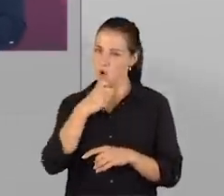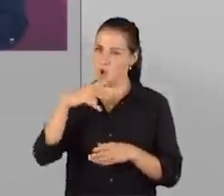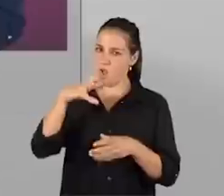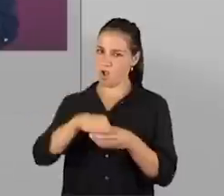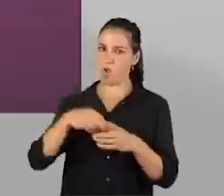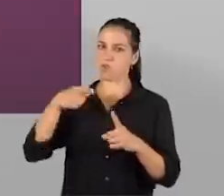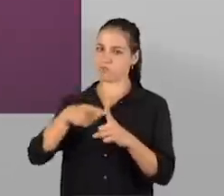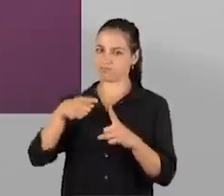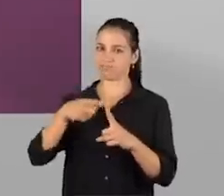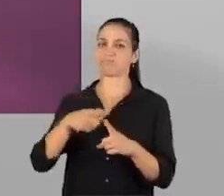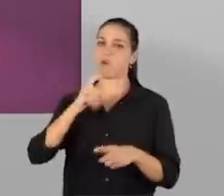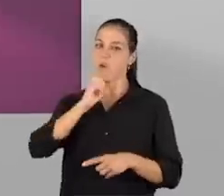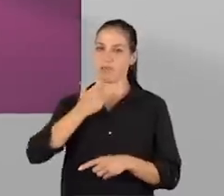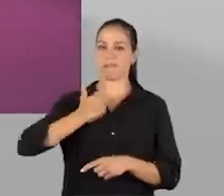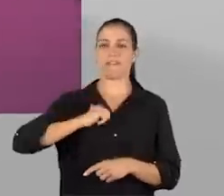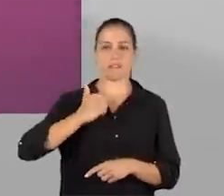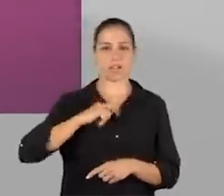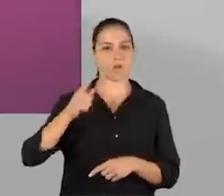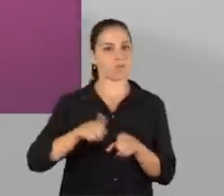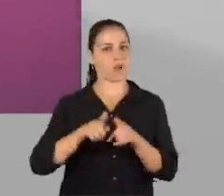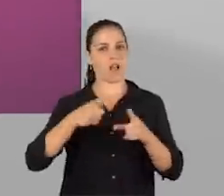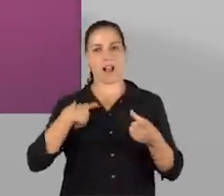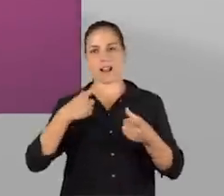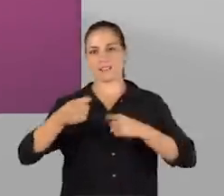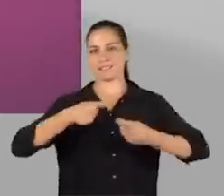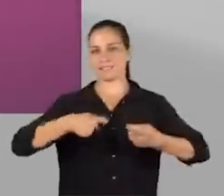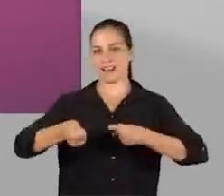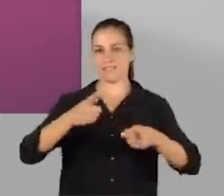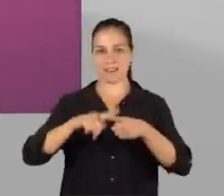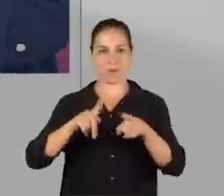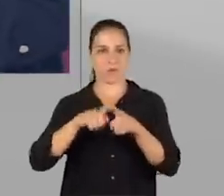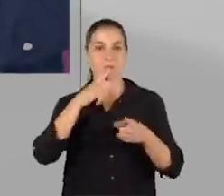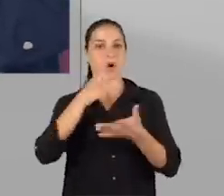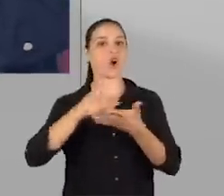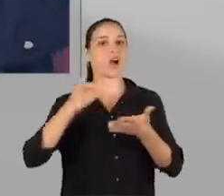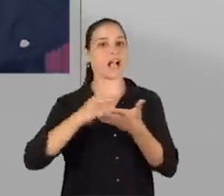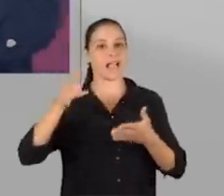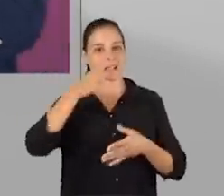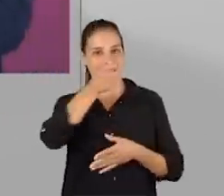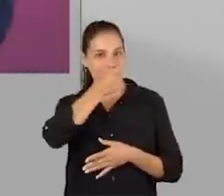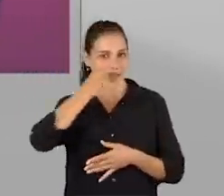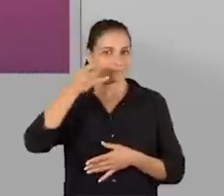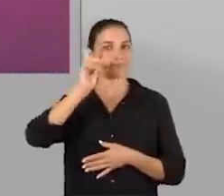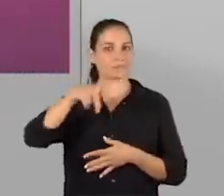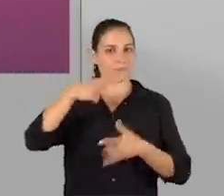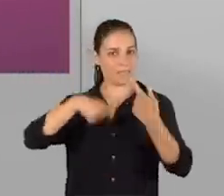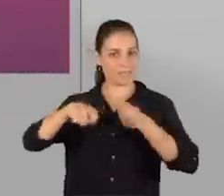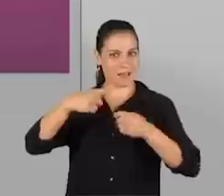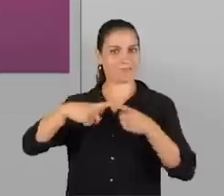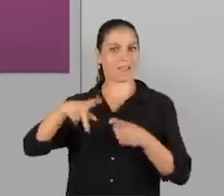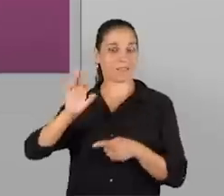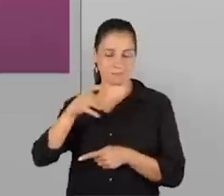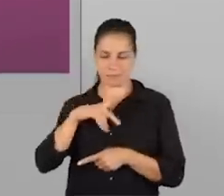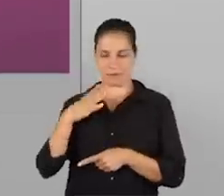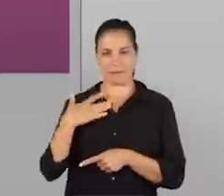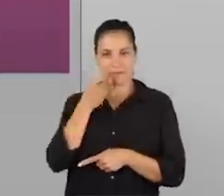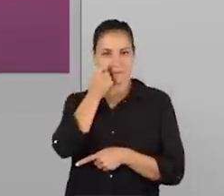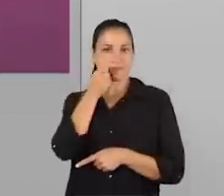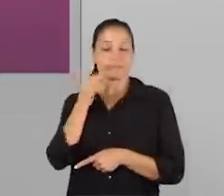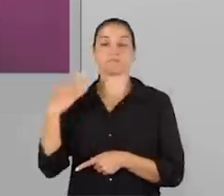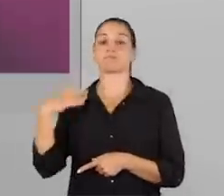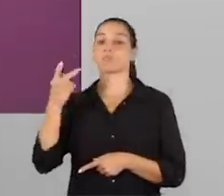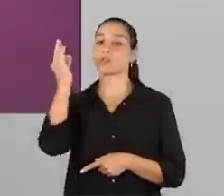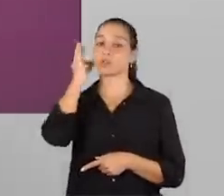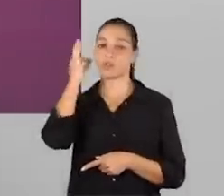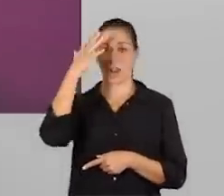con cocaína como acabamos de conocer recientemente Pero es que yo creo que es que la señora es la mejor representante